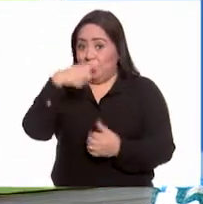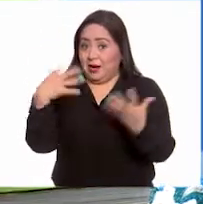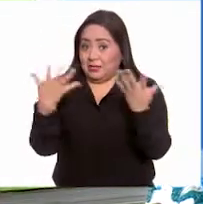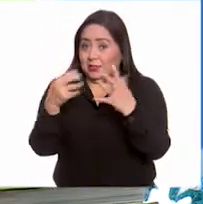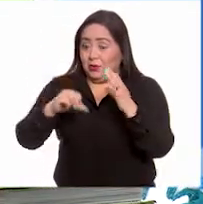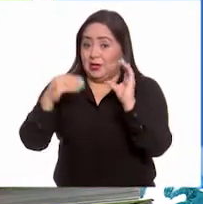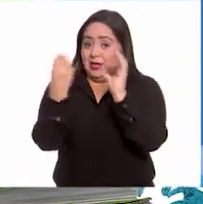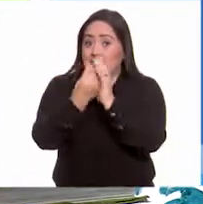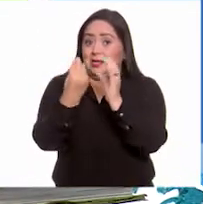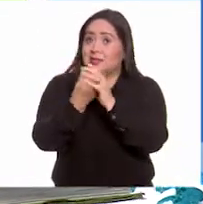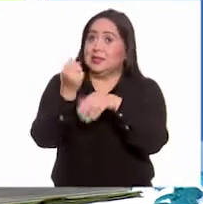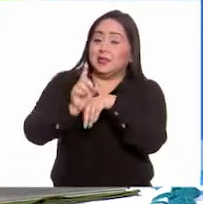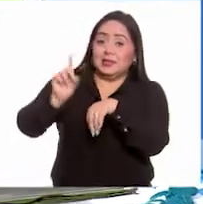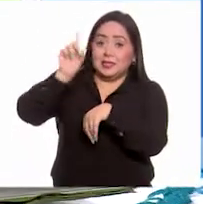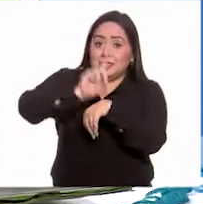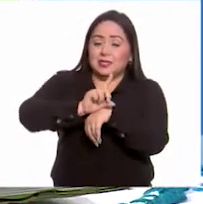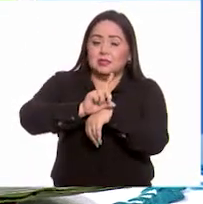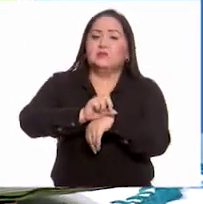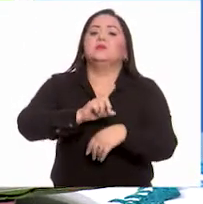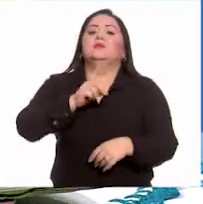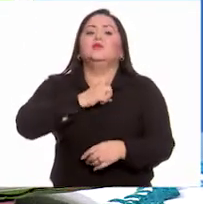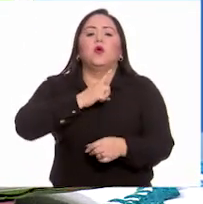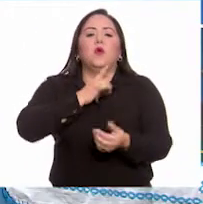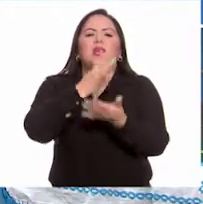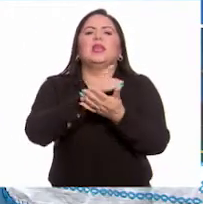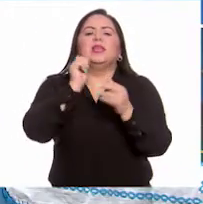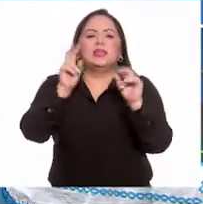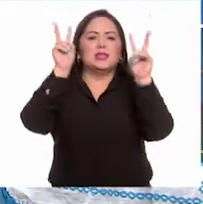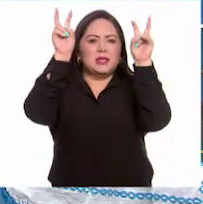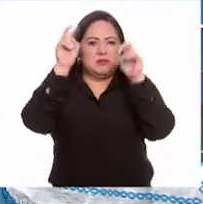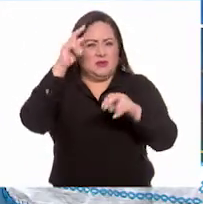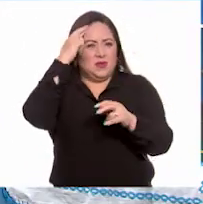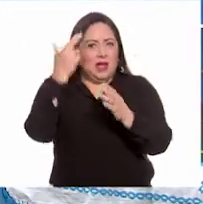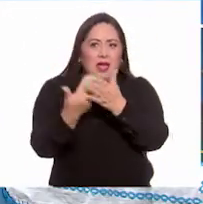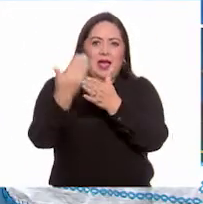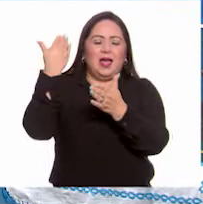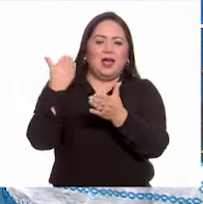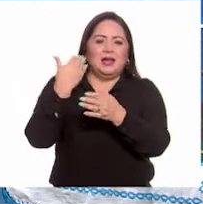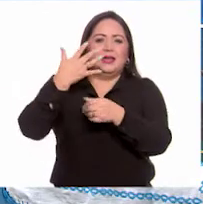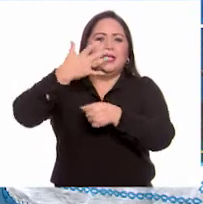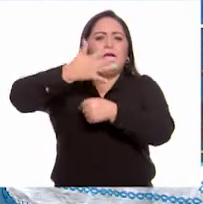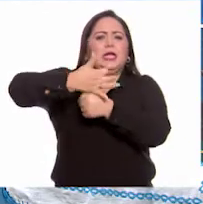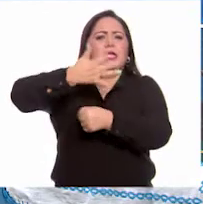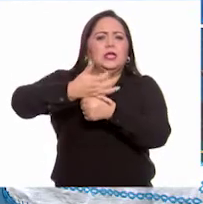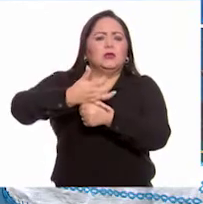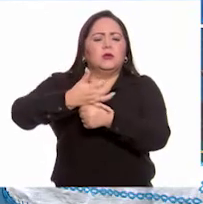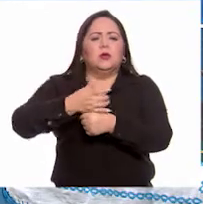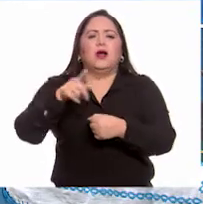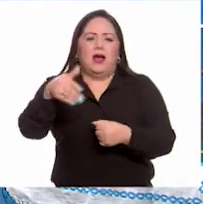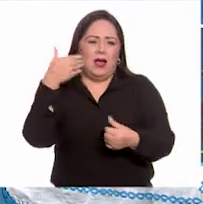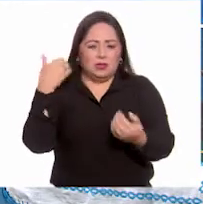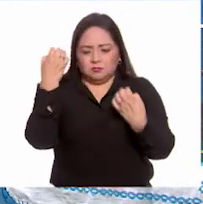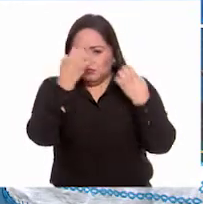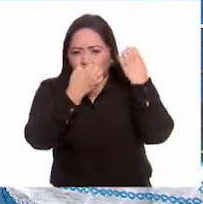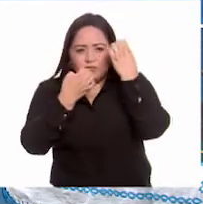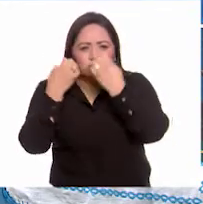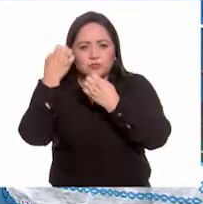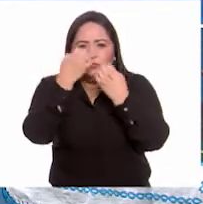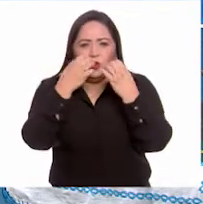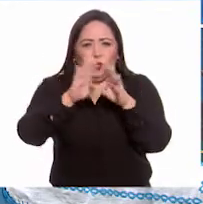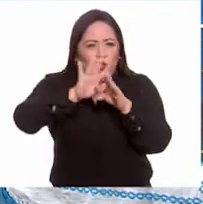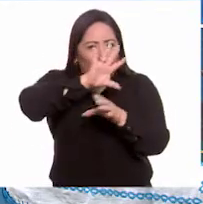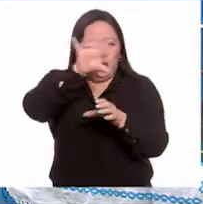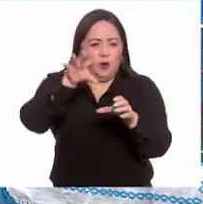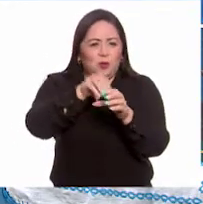nuestra clase del día de hoy, nos remitiremos al tema que vimos en la clase de quinto grado, en donde revisamos de manera